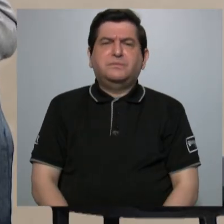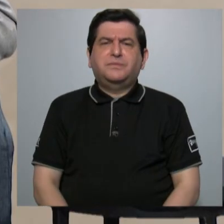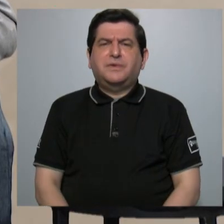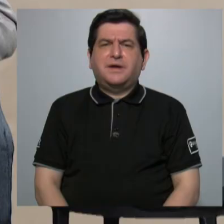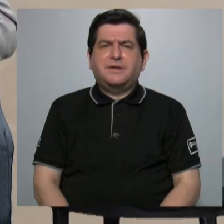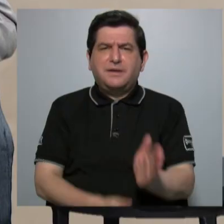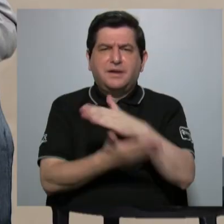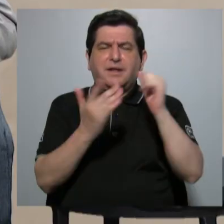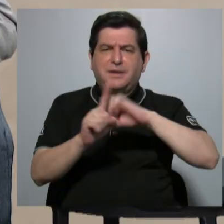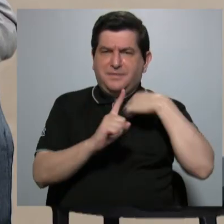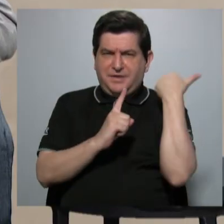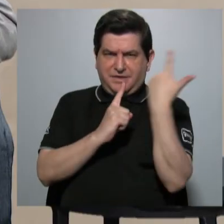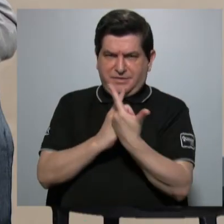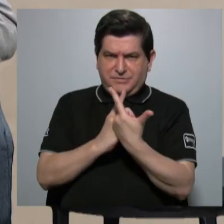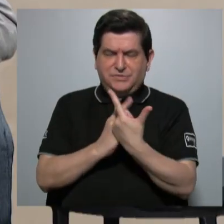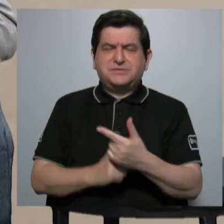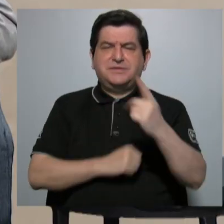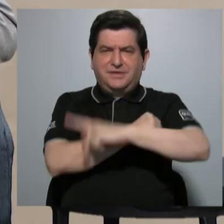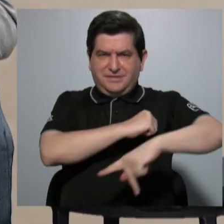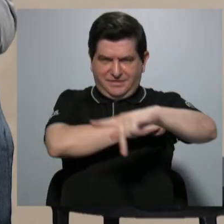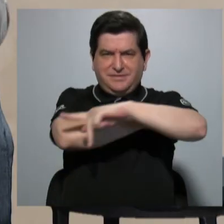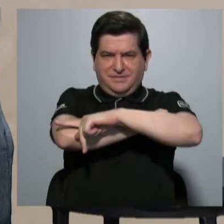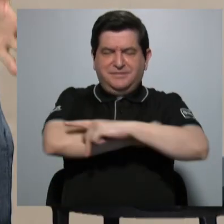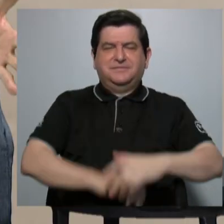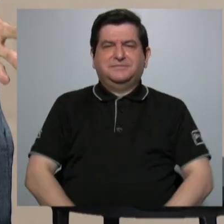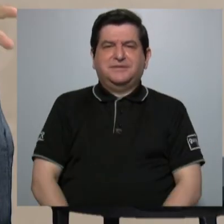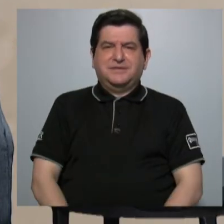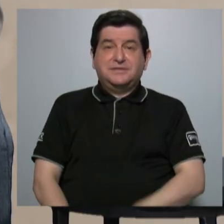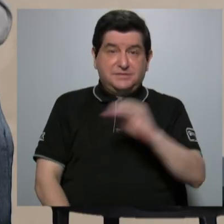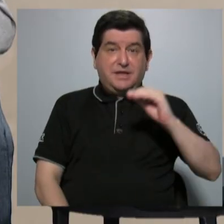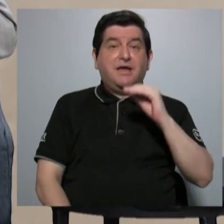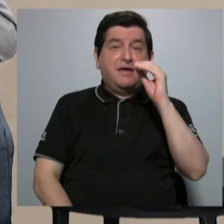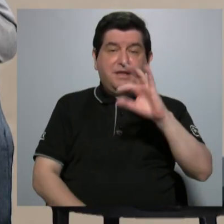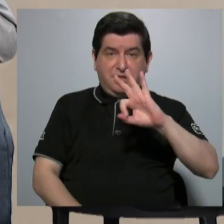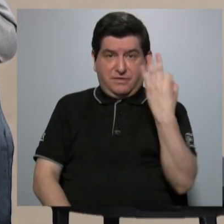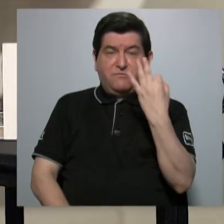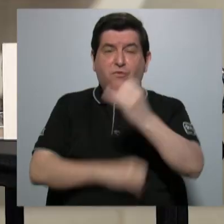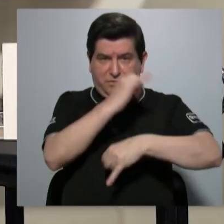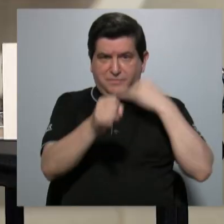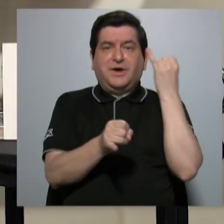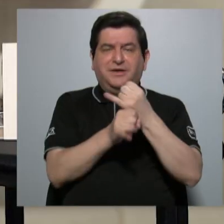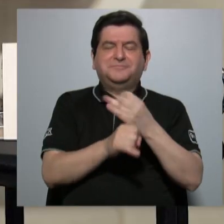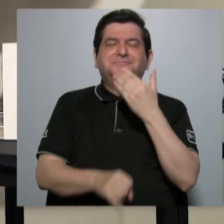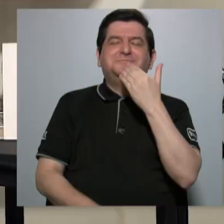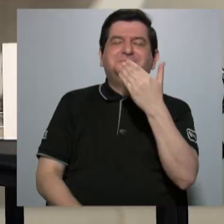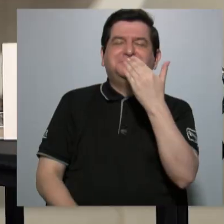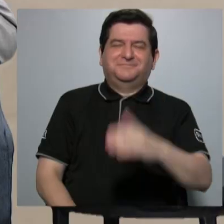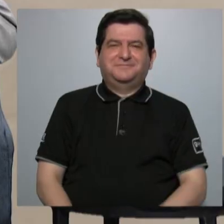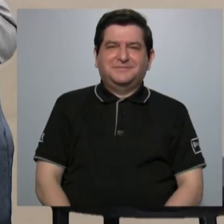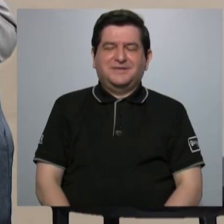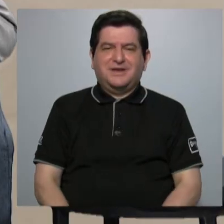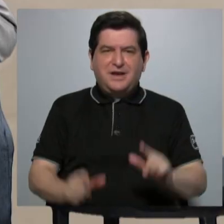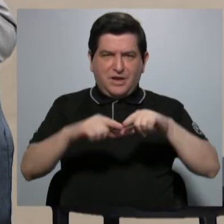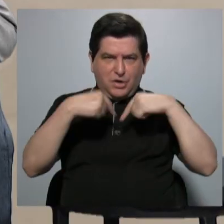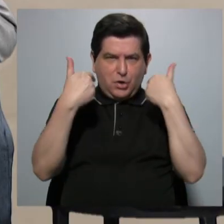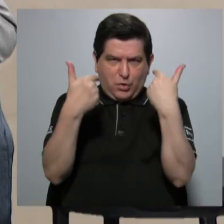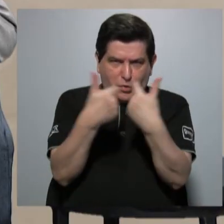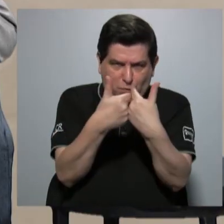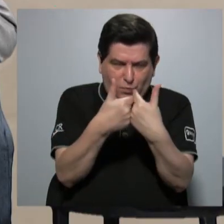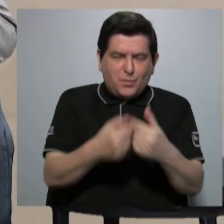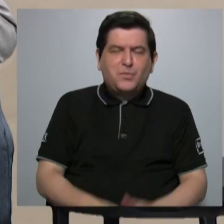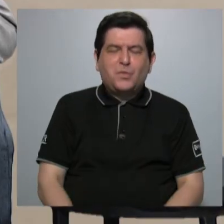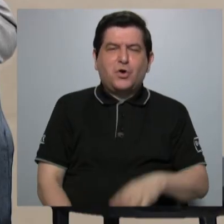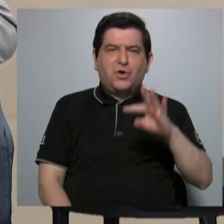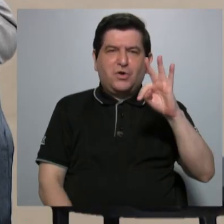a la parte social en nuestro país e internacionalmente. Muchas gracias. Con respecto a Quinteto Tiempo, que no lo he